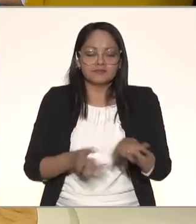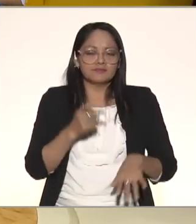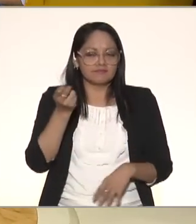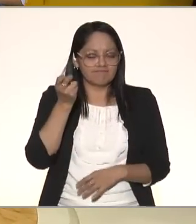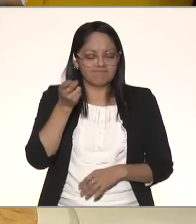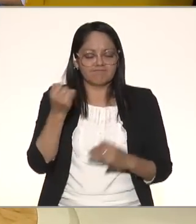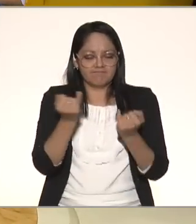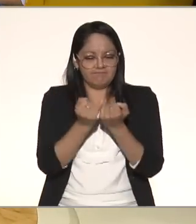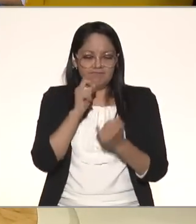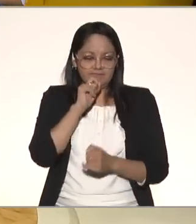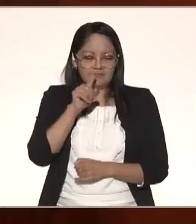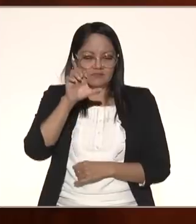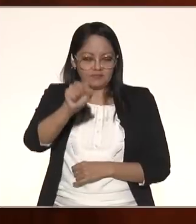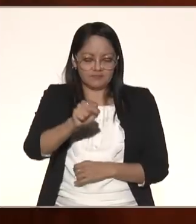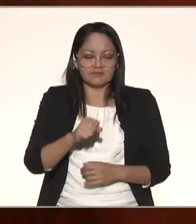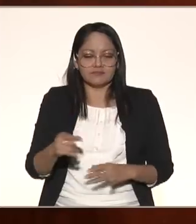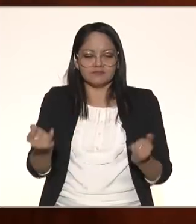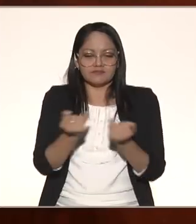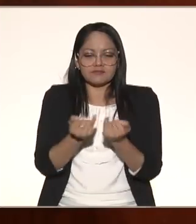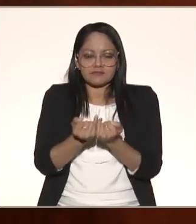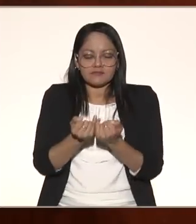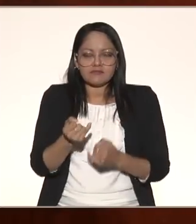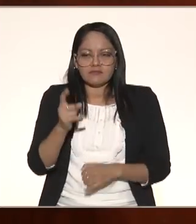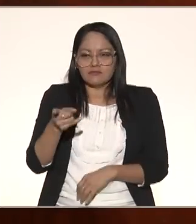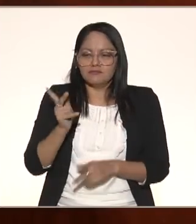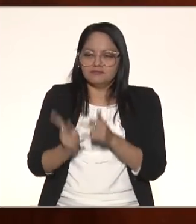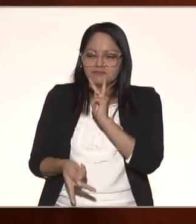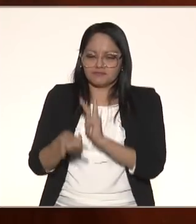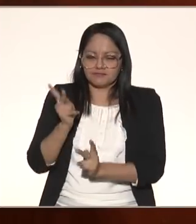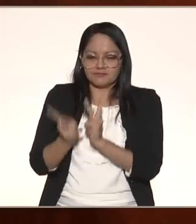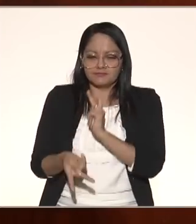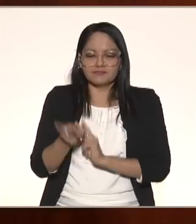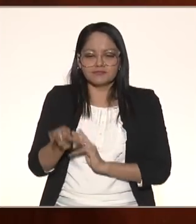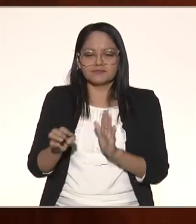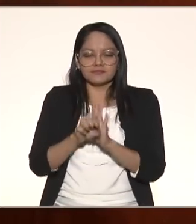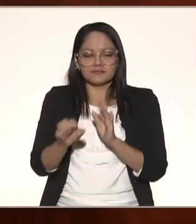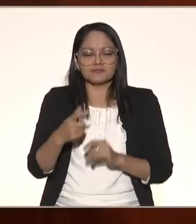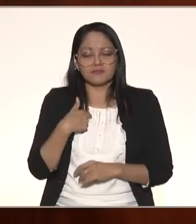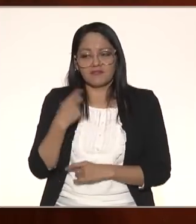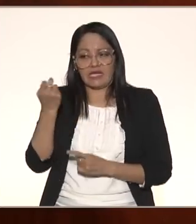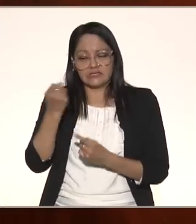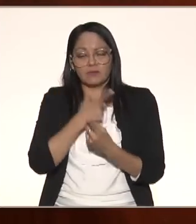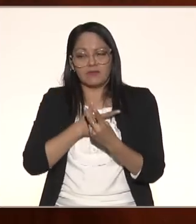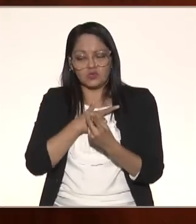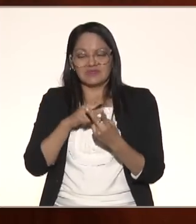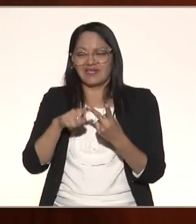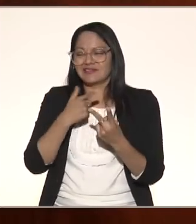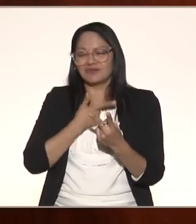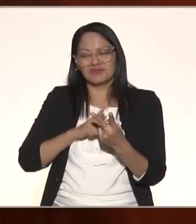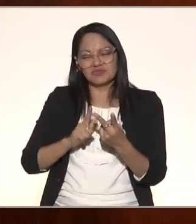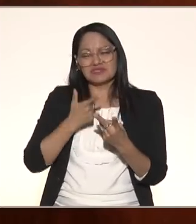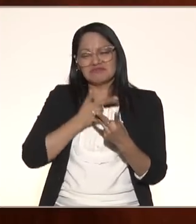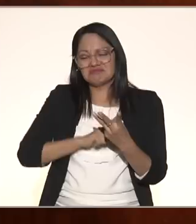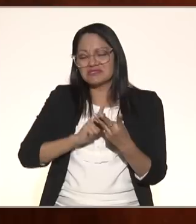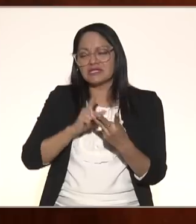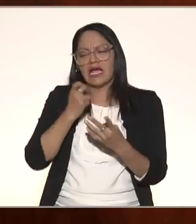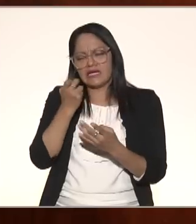creo que también radica mucho en esa conversación consciente ¿no? o sea esto me gusta esto no me gusta a